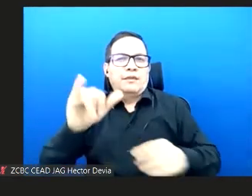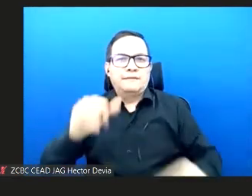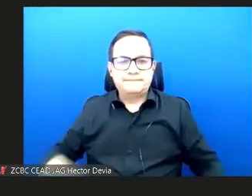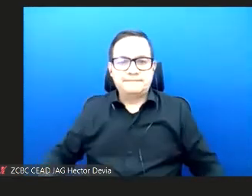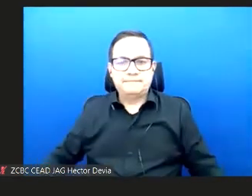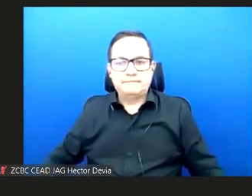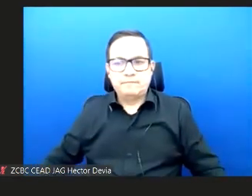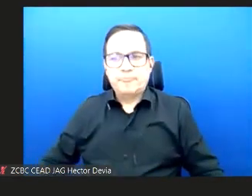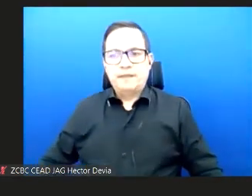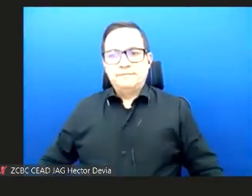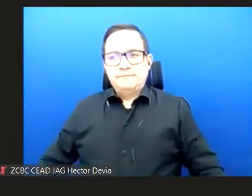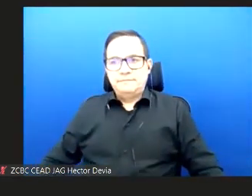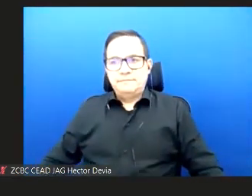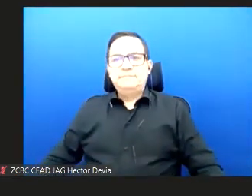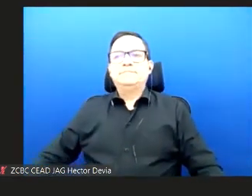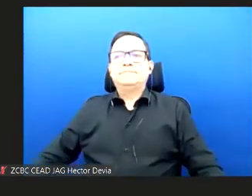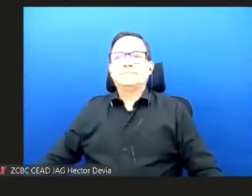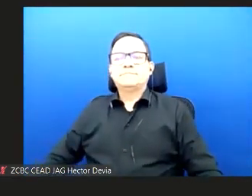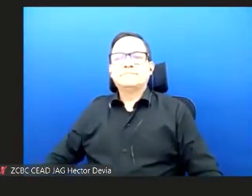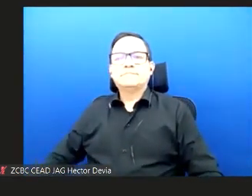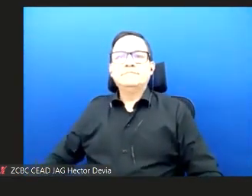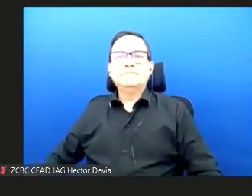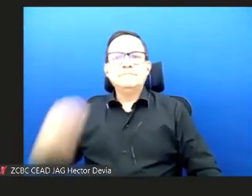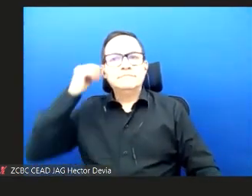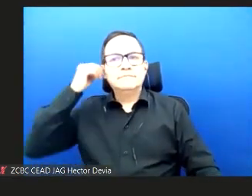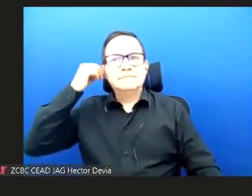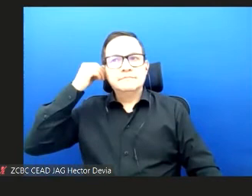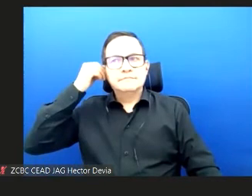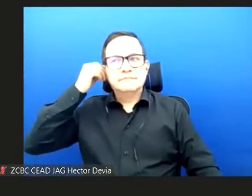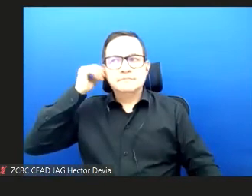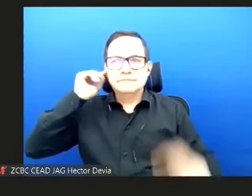aquí esto grande. Aquí.